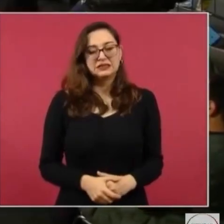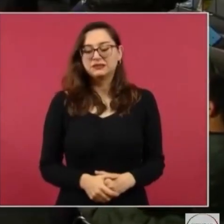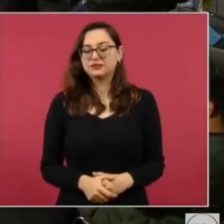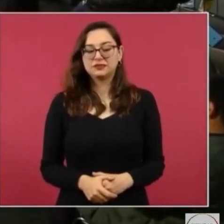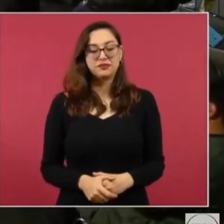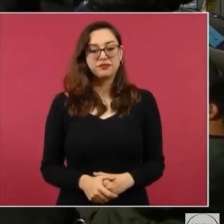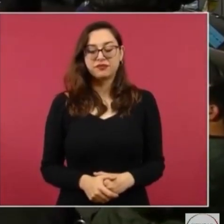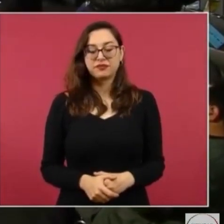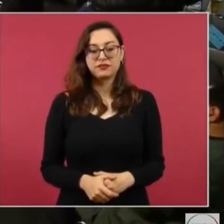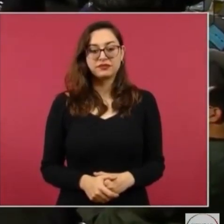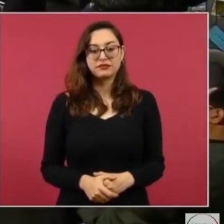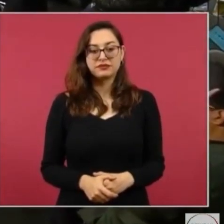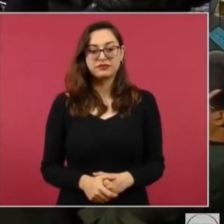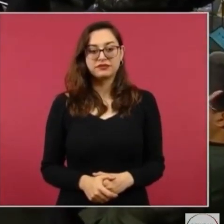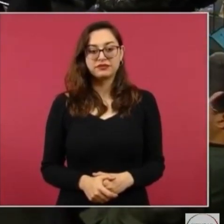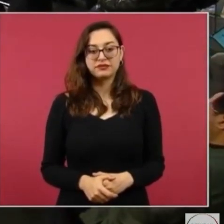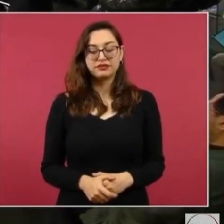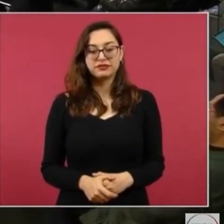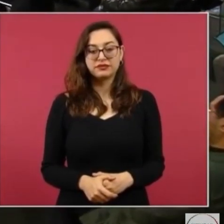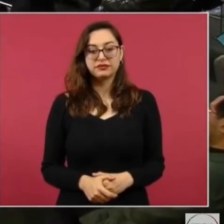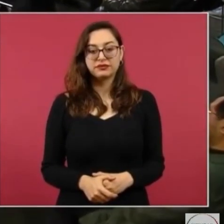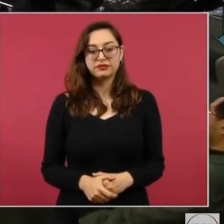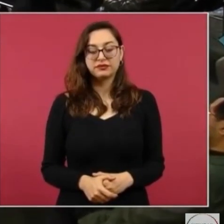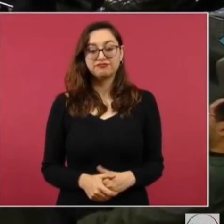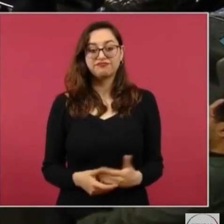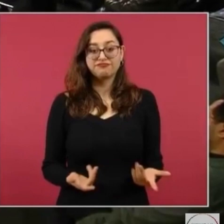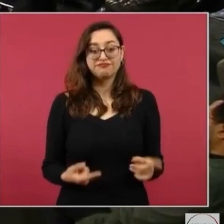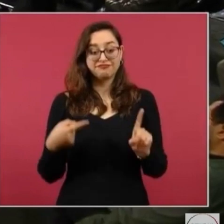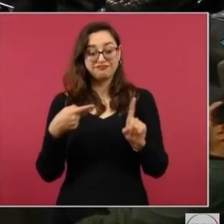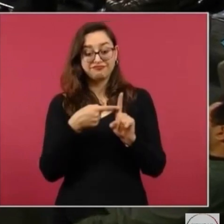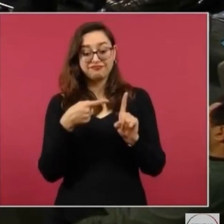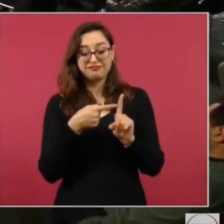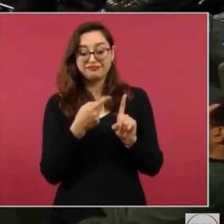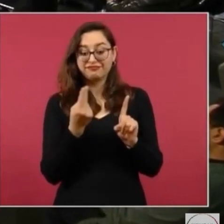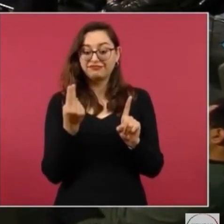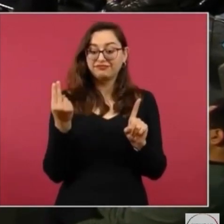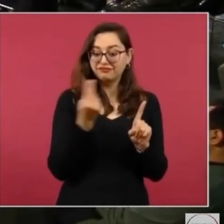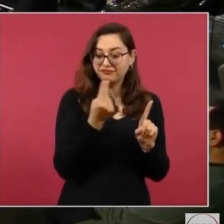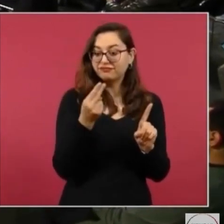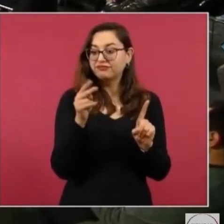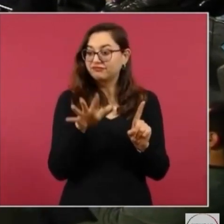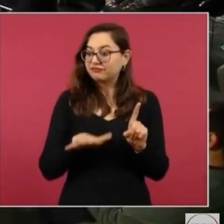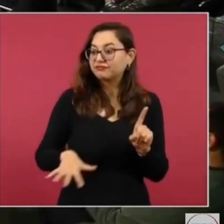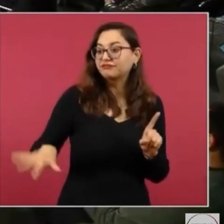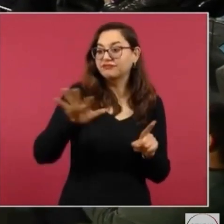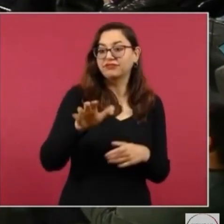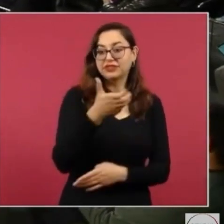la condición era el que se apoyara con los campesinos,